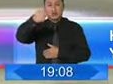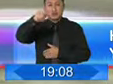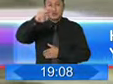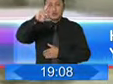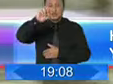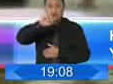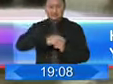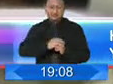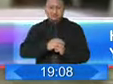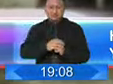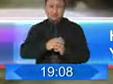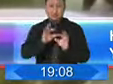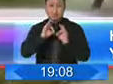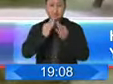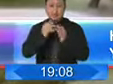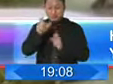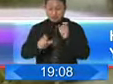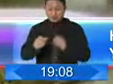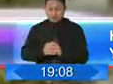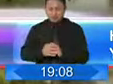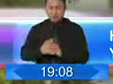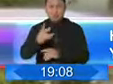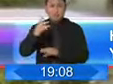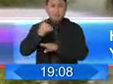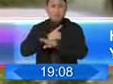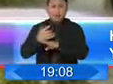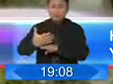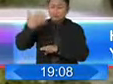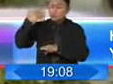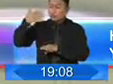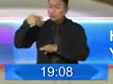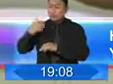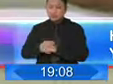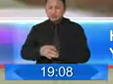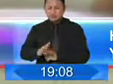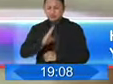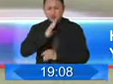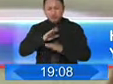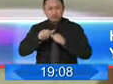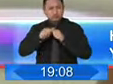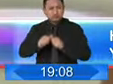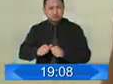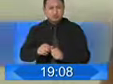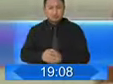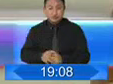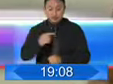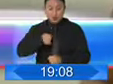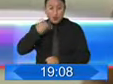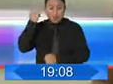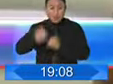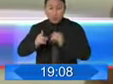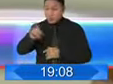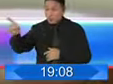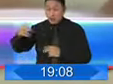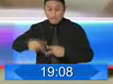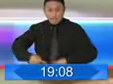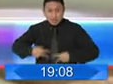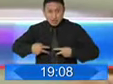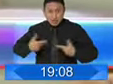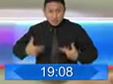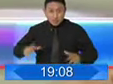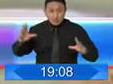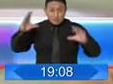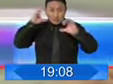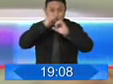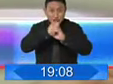permanecen anegados. Yo ahorita estoy aquí, pero les estoy viendo para la parte última. Esto es feo, le digo, uno de noche tiene